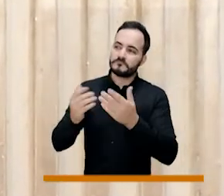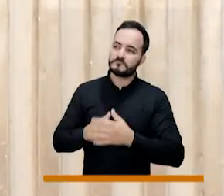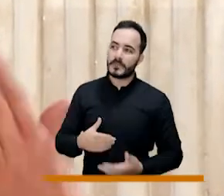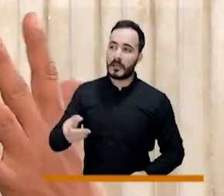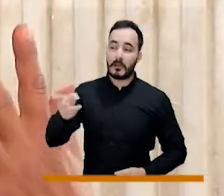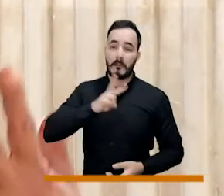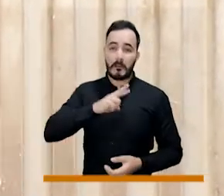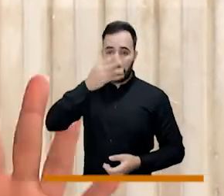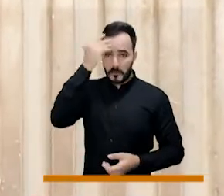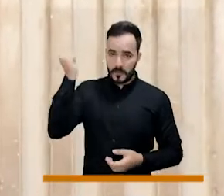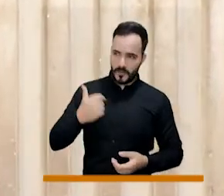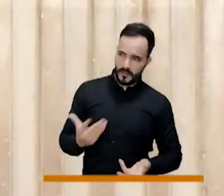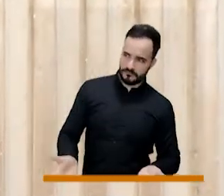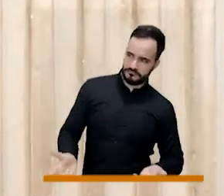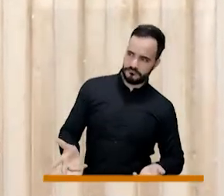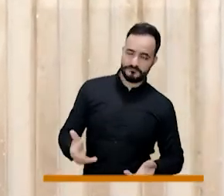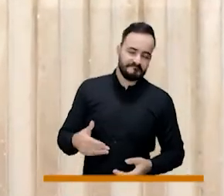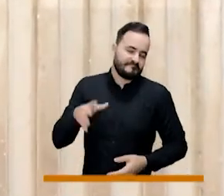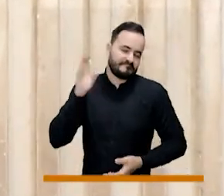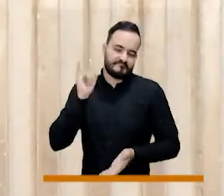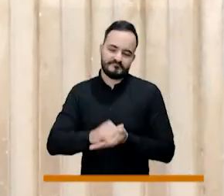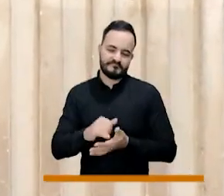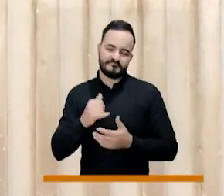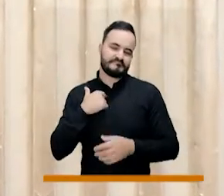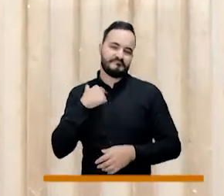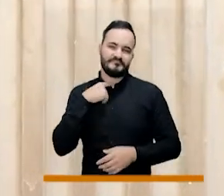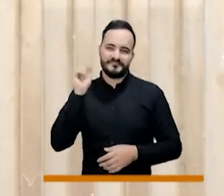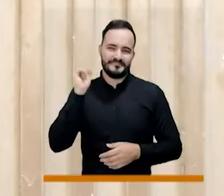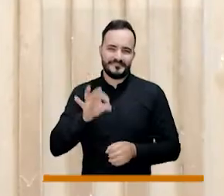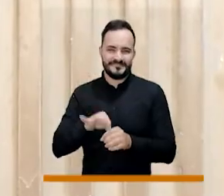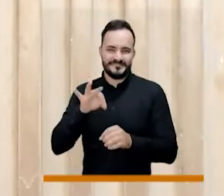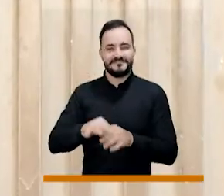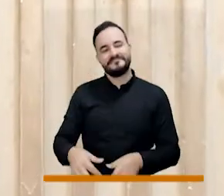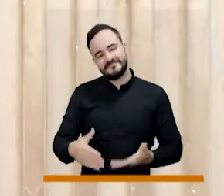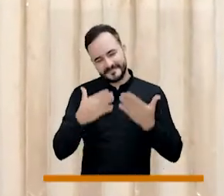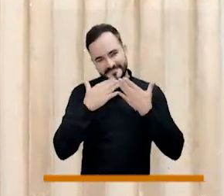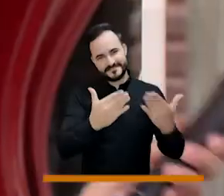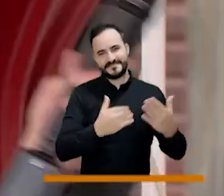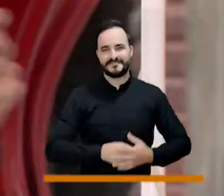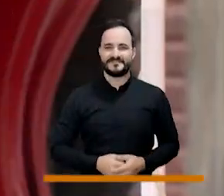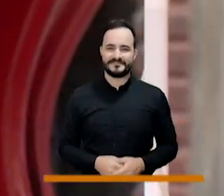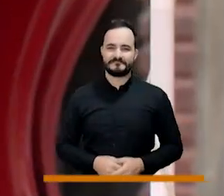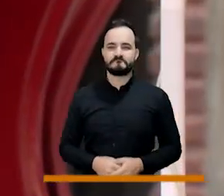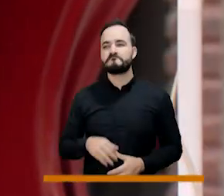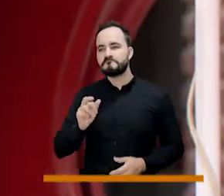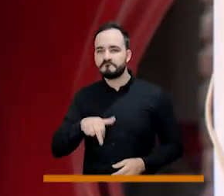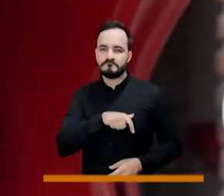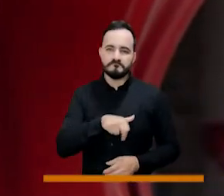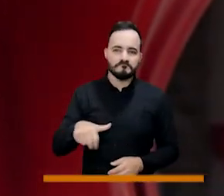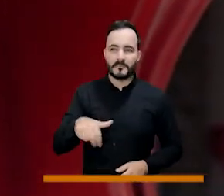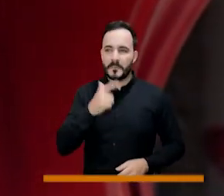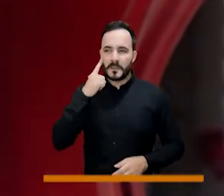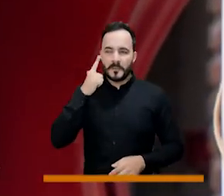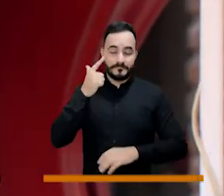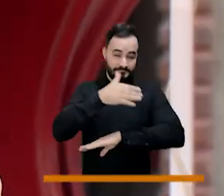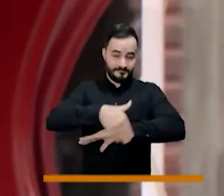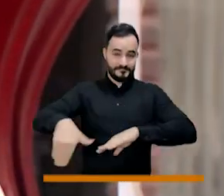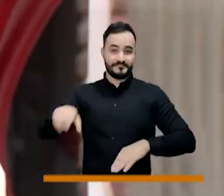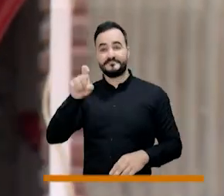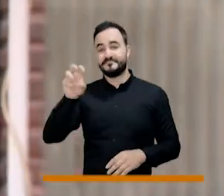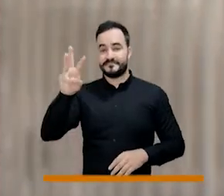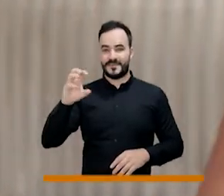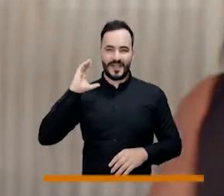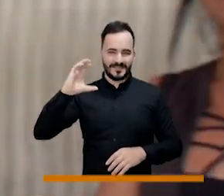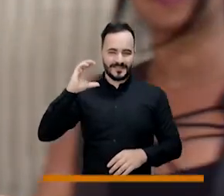ya se olvidan de uno. Entonces, por eso no quiero votar. Muchas gracias, doña Carmen. Seguimos caminando